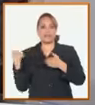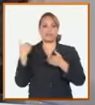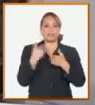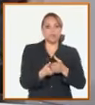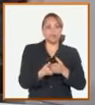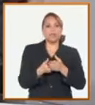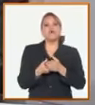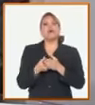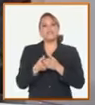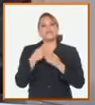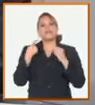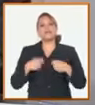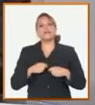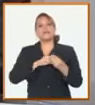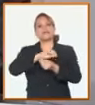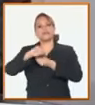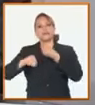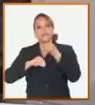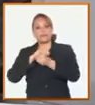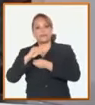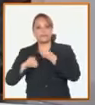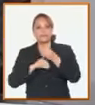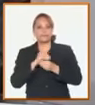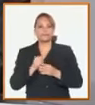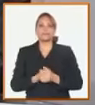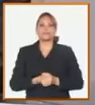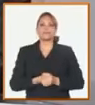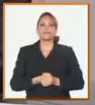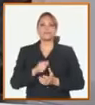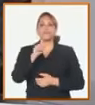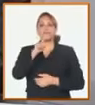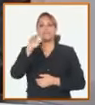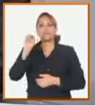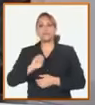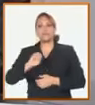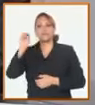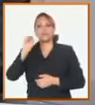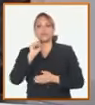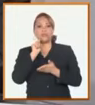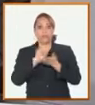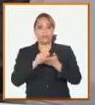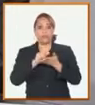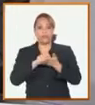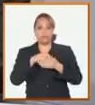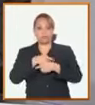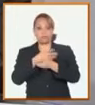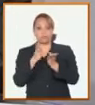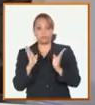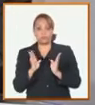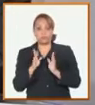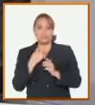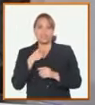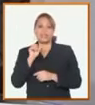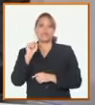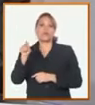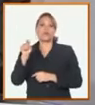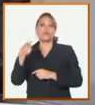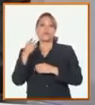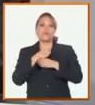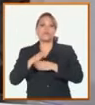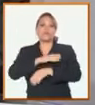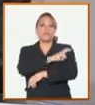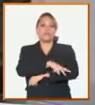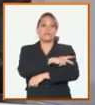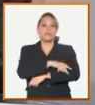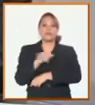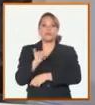varias veces que hay que transformarlo prácticamente el ciento por ciento de la canasta familiar normal Es importado hasta el café incluso que es uno